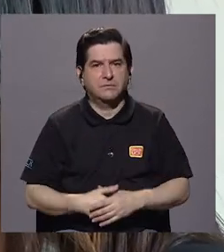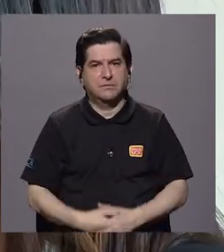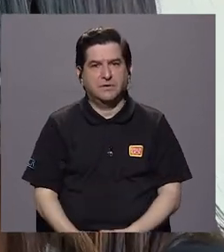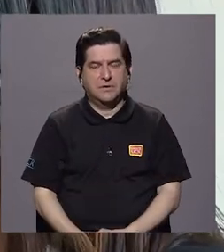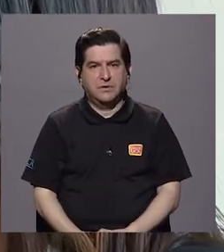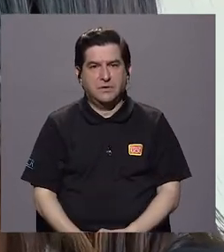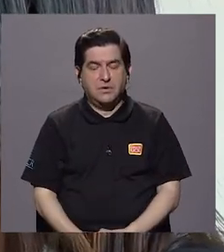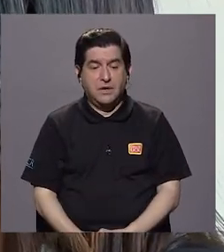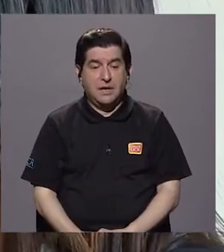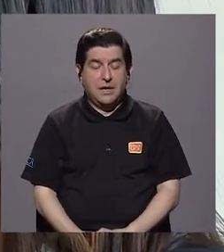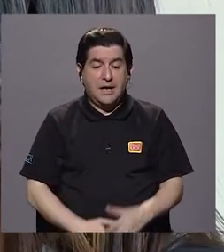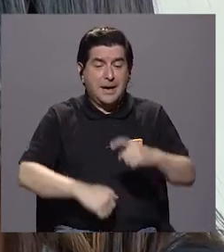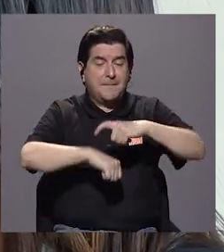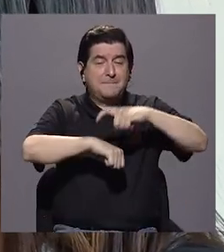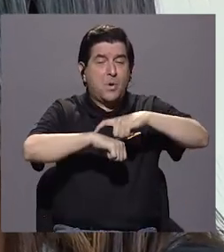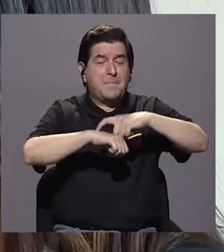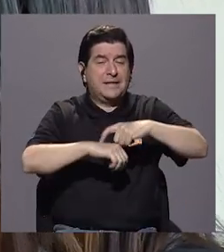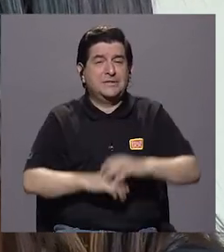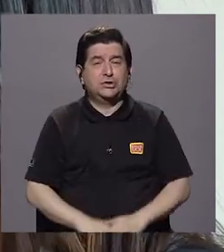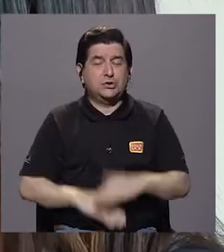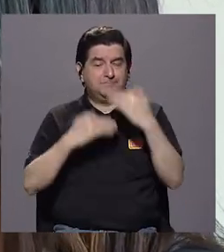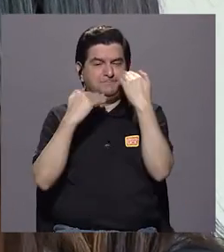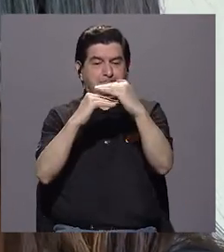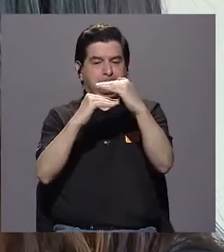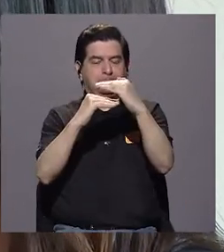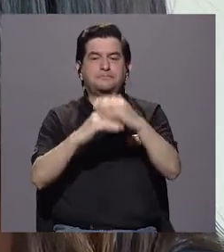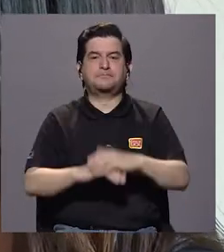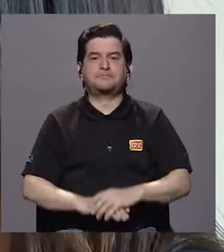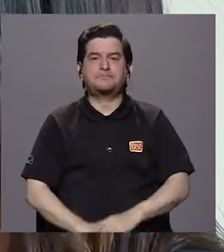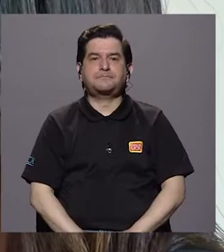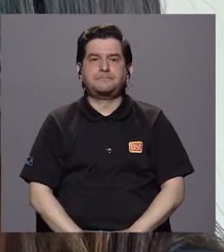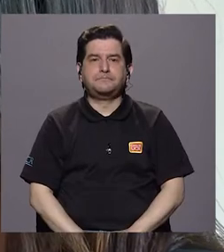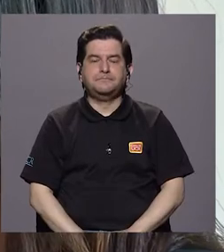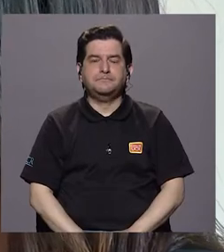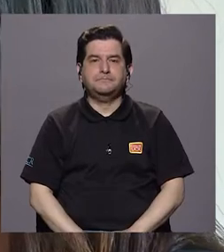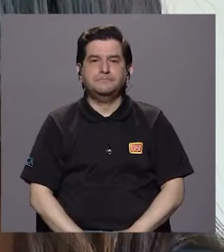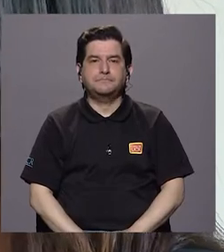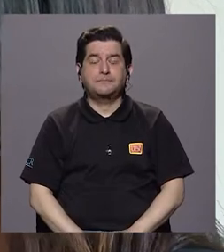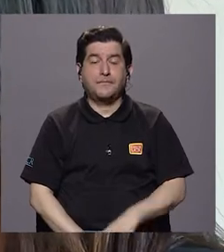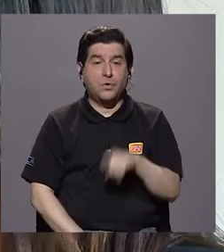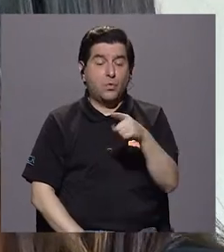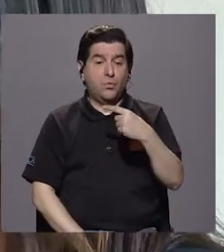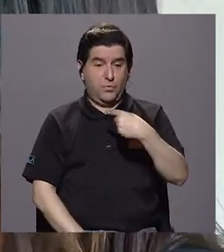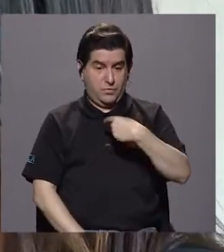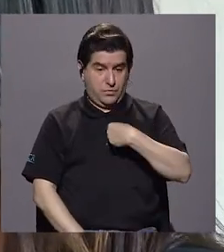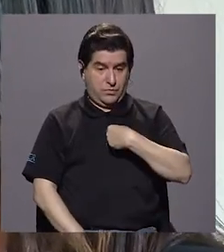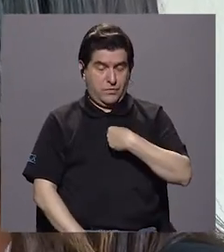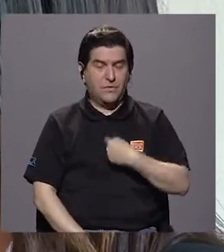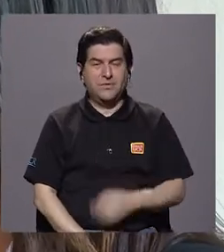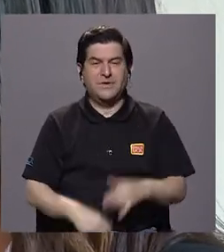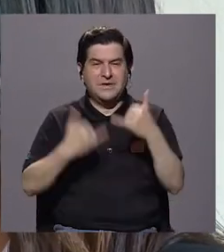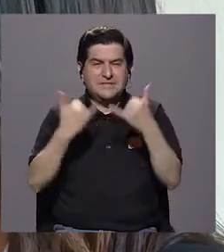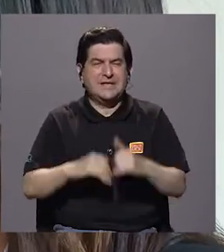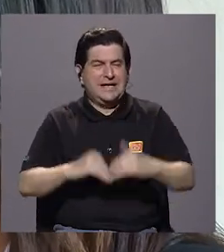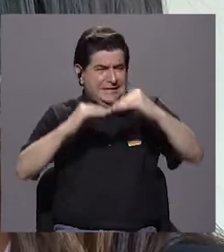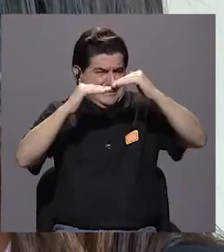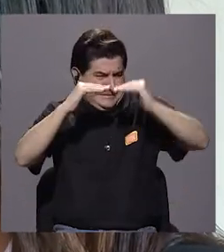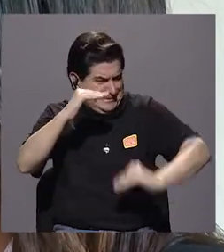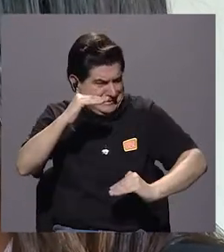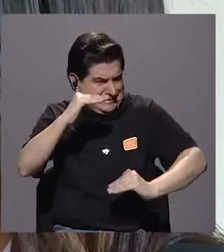Se llega a un límite. ¿De dónde se cogen esas fuerzas? Se llega a un límite donde tocas tanto el suelo que